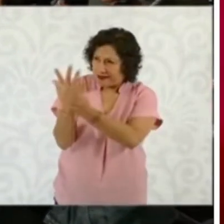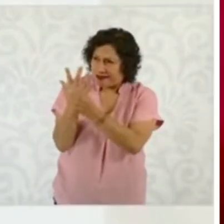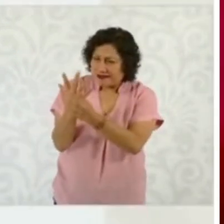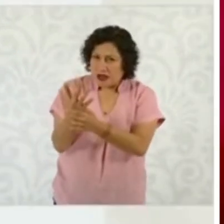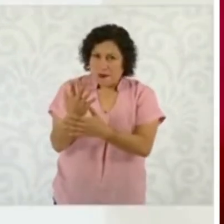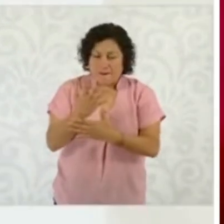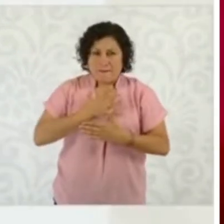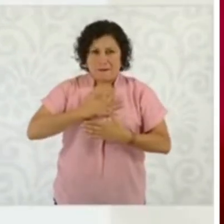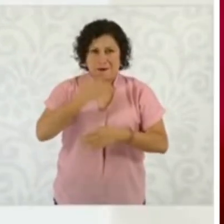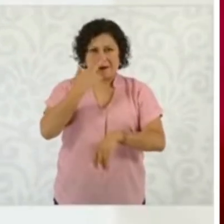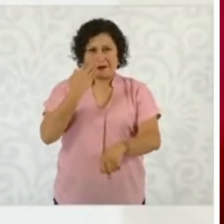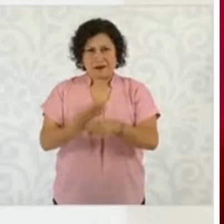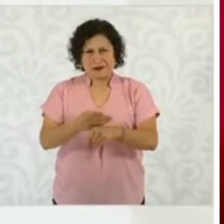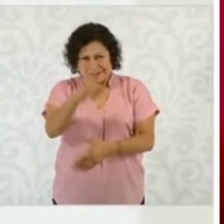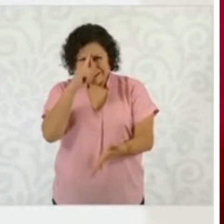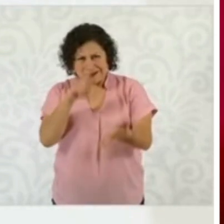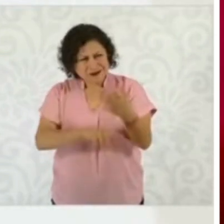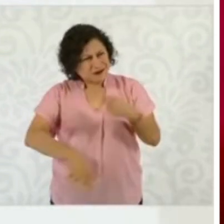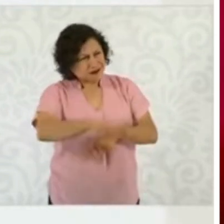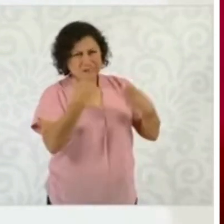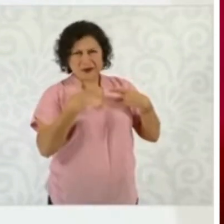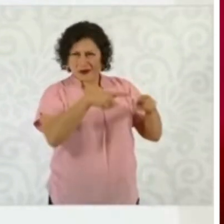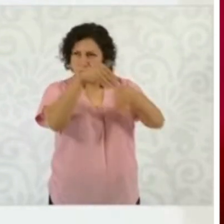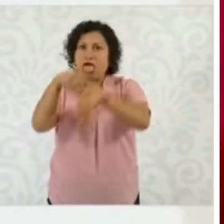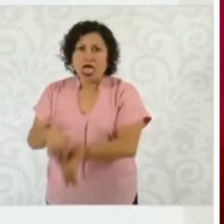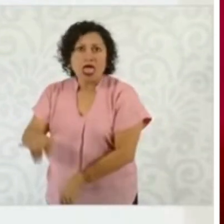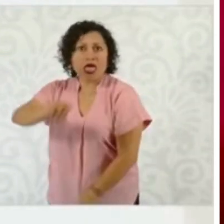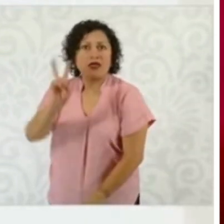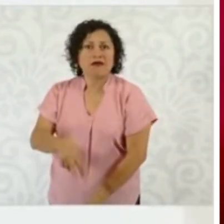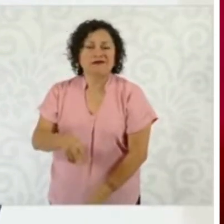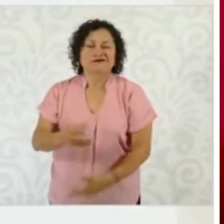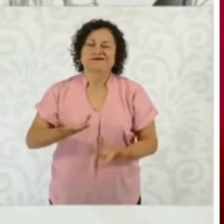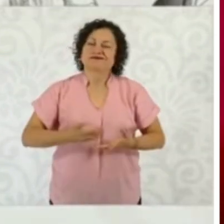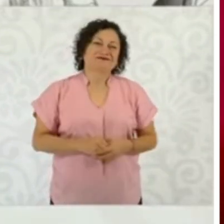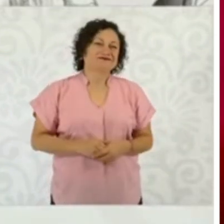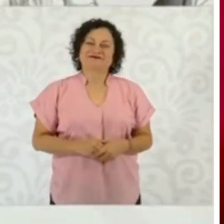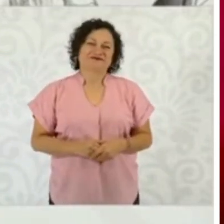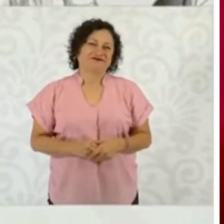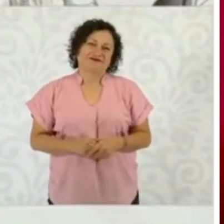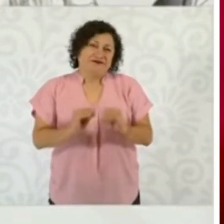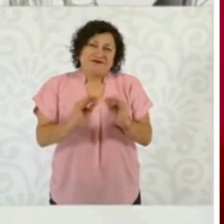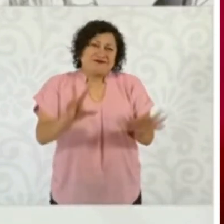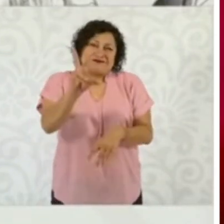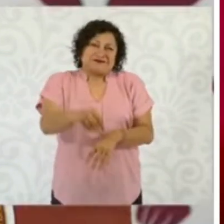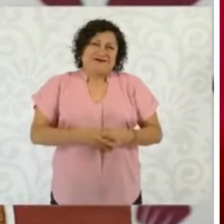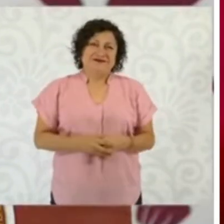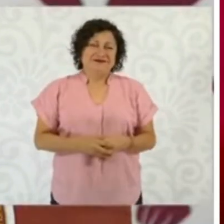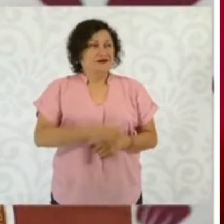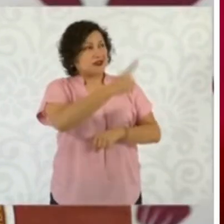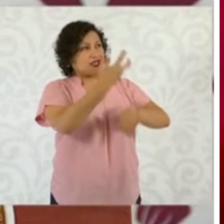responsabilidad de lo que haga el presidente Trump el 2 de abril depende de la presidenta de México? Pues claro que no, es además al mundo